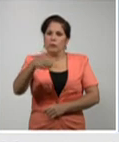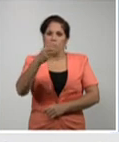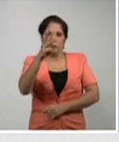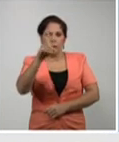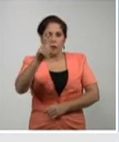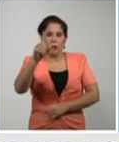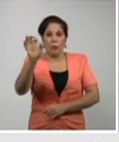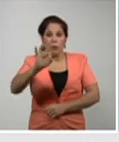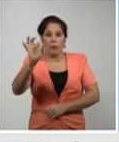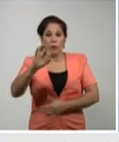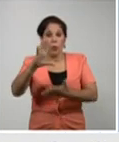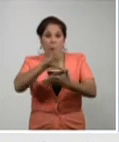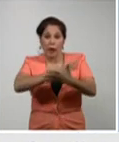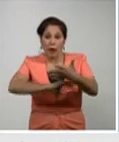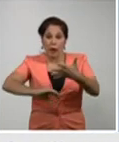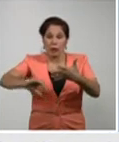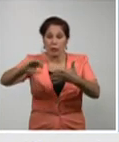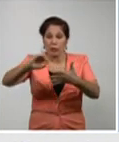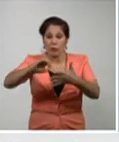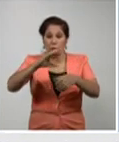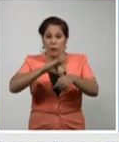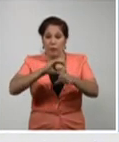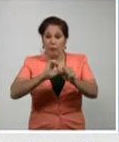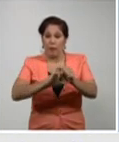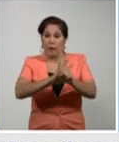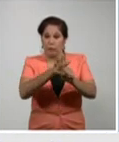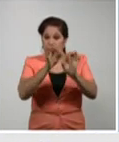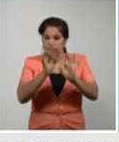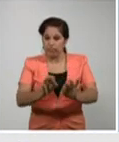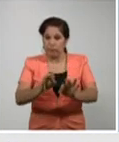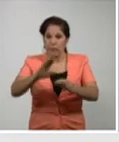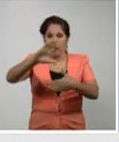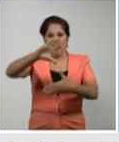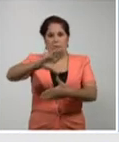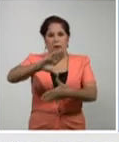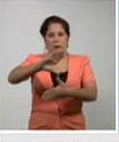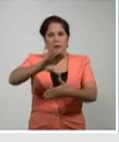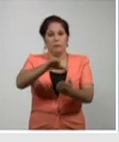44,31% de todos los casos del mundo, pues ya acumula